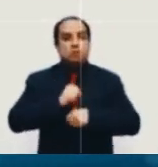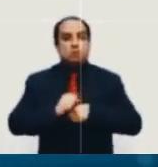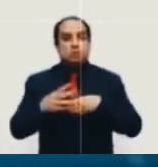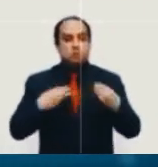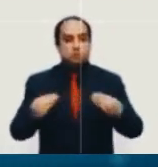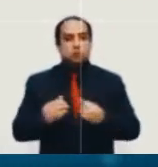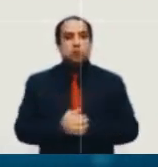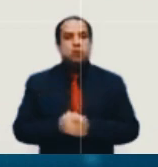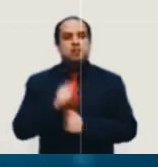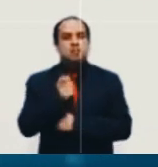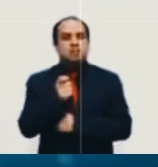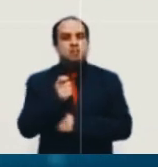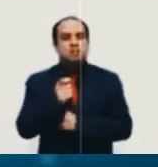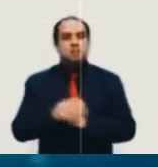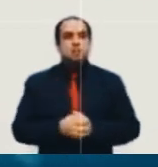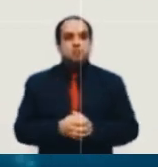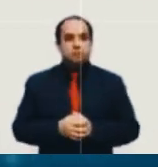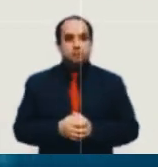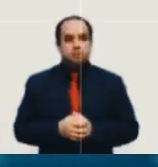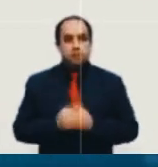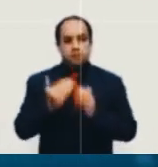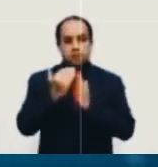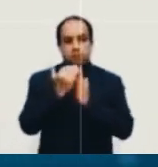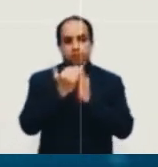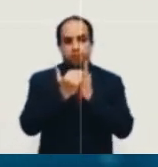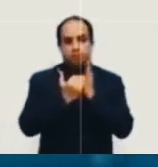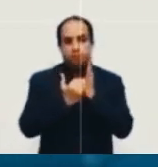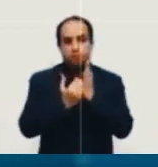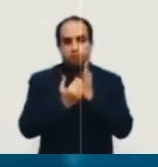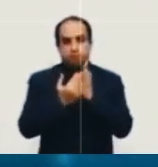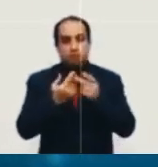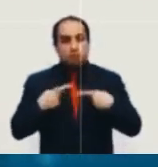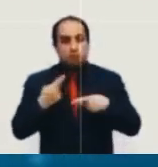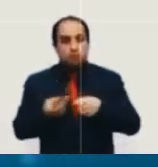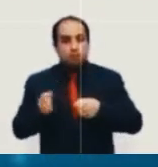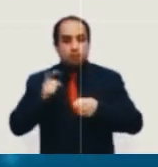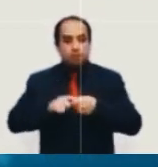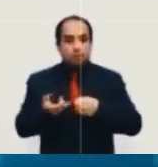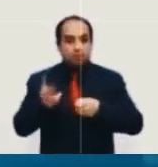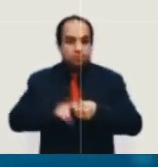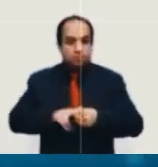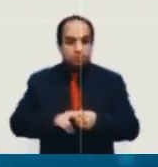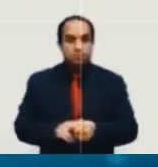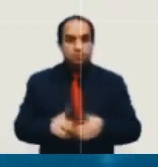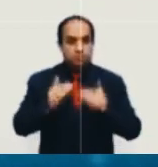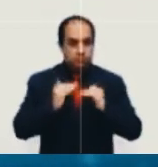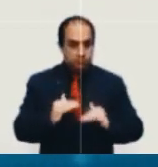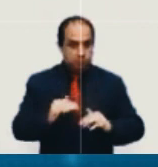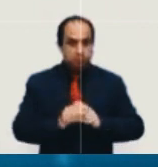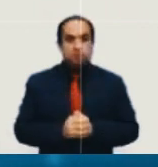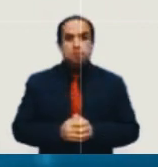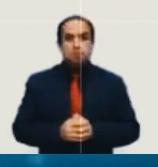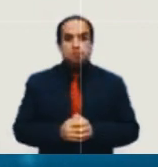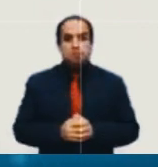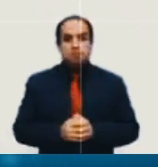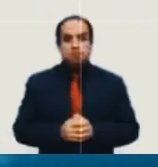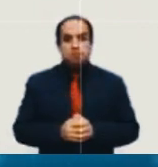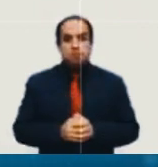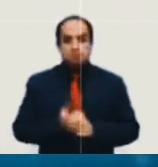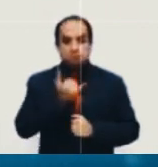traducen afortunadamente en una reducción en las hospitalizaciones. Siguiente. En el Valle de México